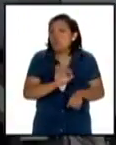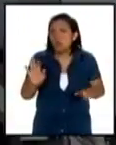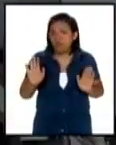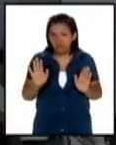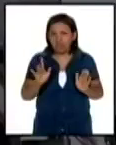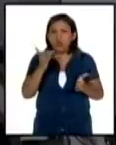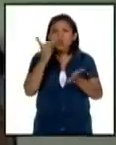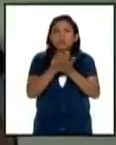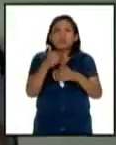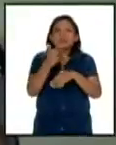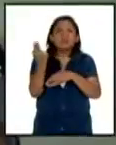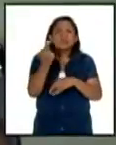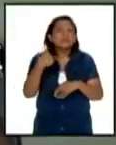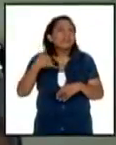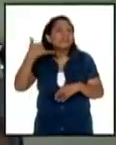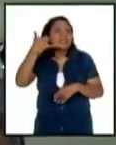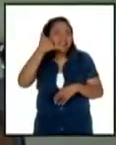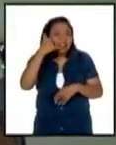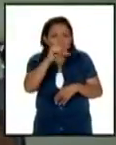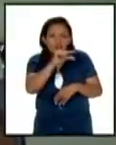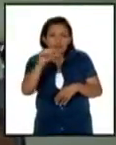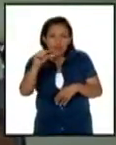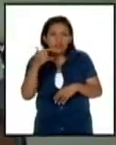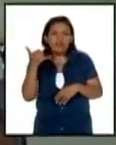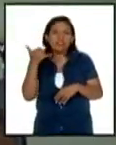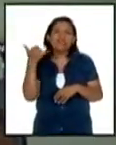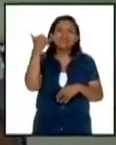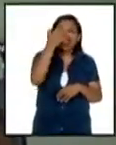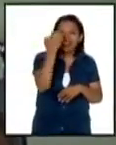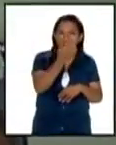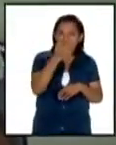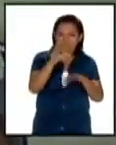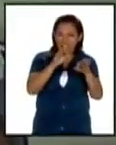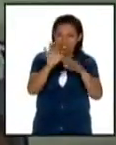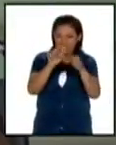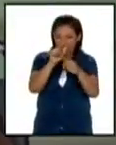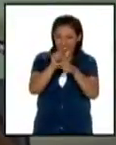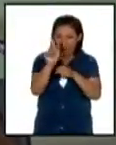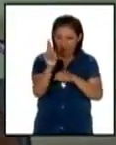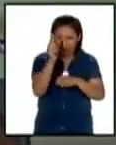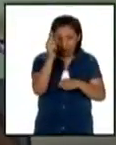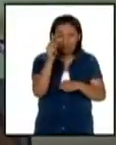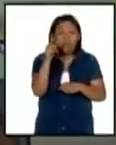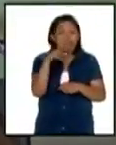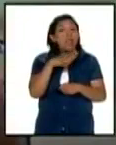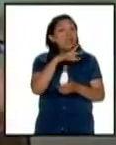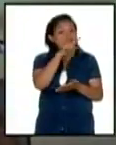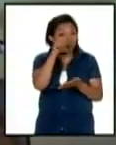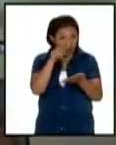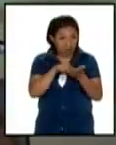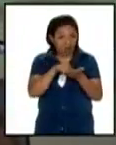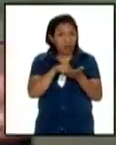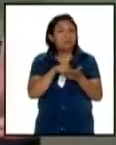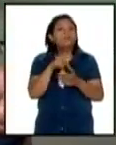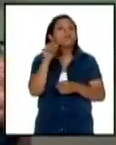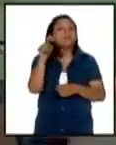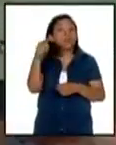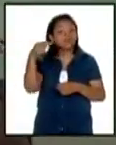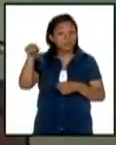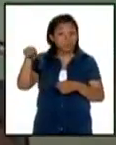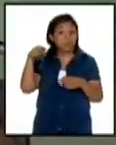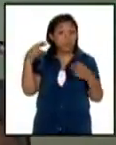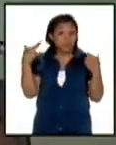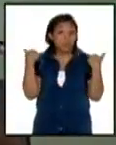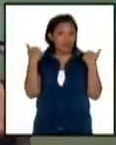busque los teléfonos, con que llame a la Escuela de Trabajo Social y ahí encontrará un lugar. y a nosotros también, porque además la maestra es